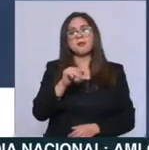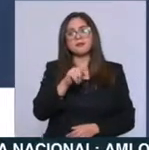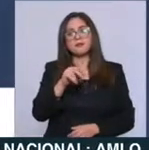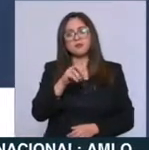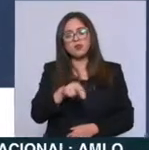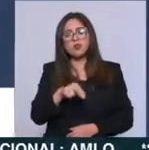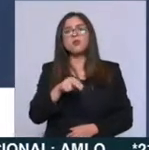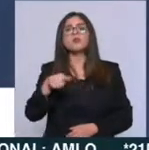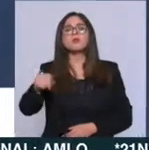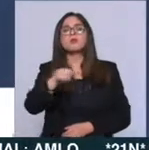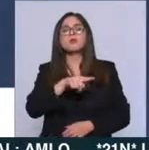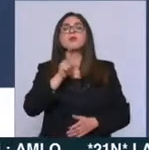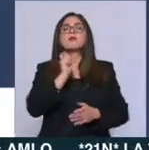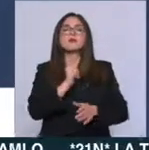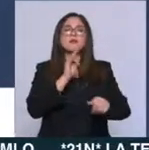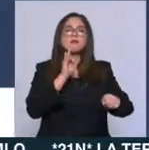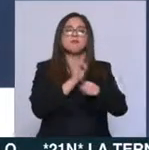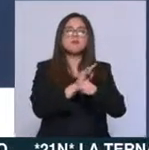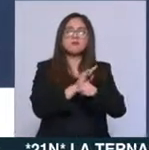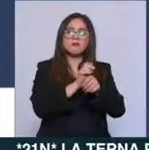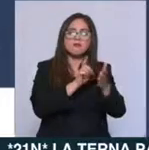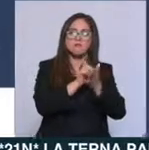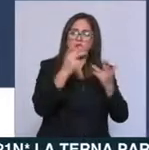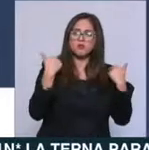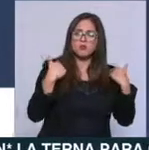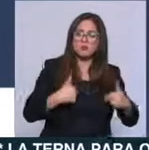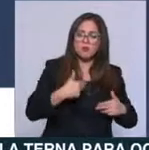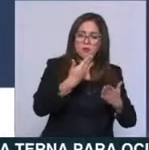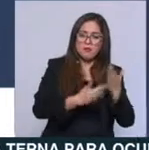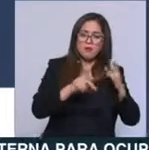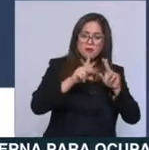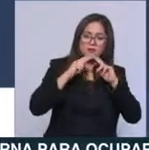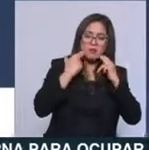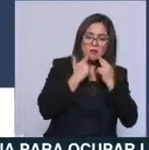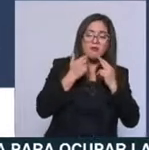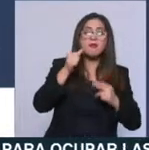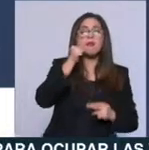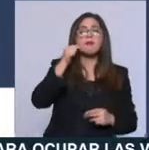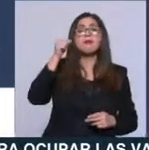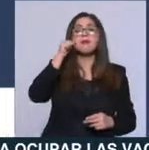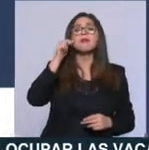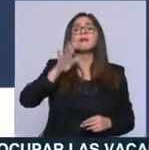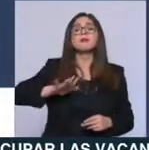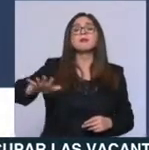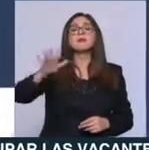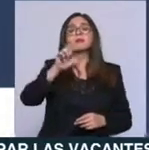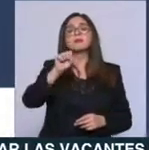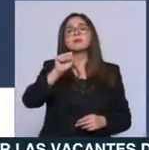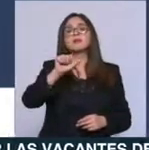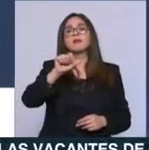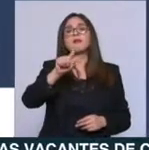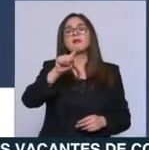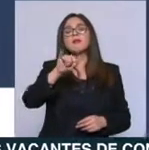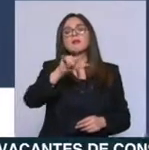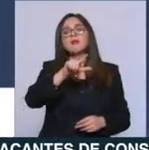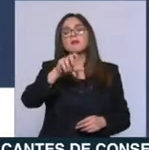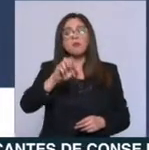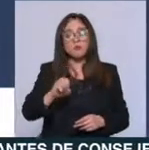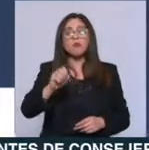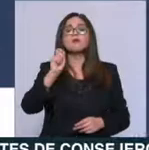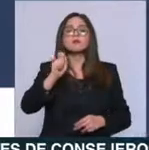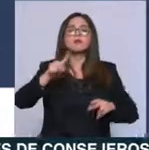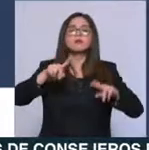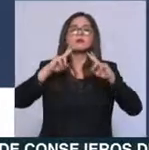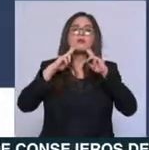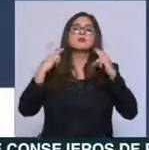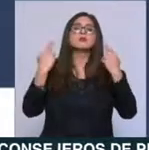reunido con Michelle Bachelet. El día de ayer, por ejemplo, en Saltillo se llevó a cabo una reunión determinante, una reunión muy importante